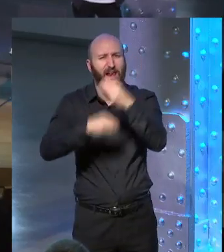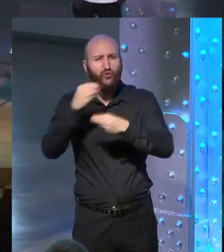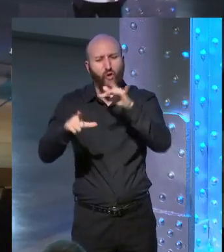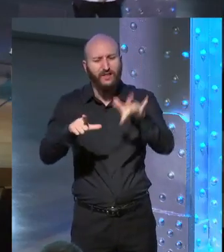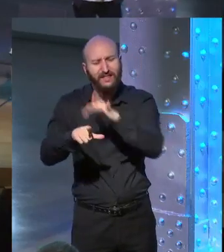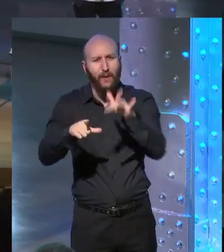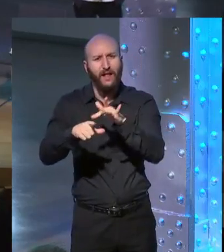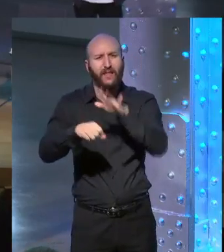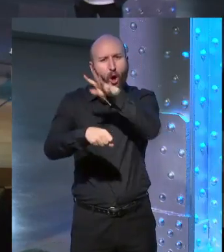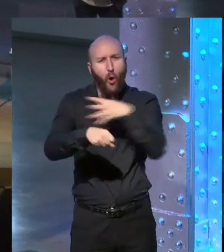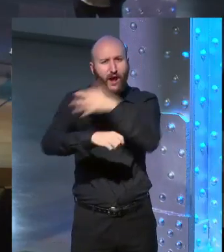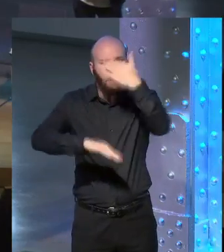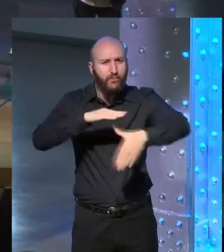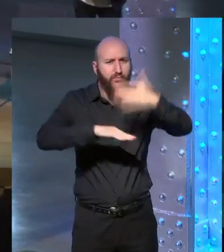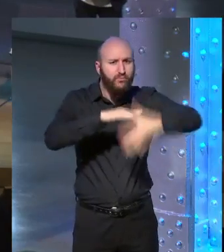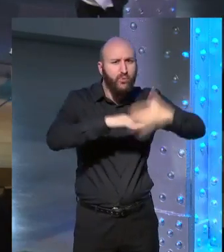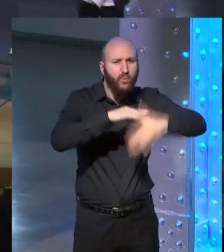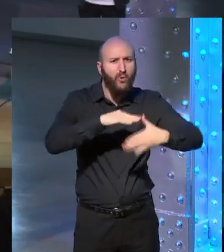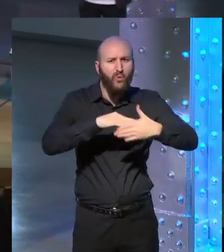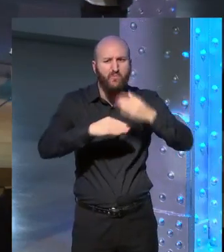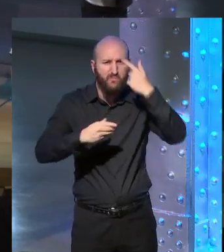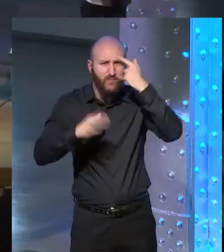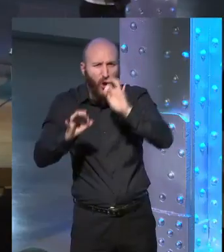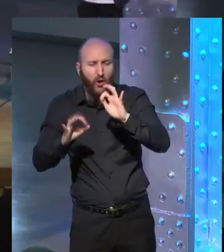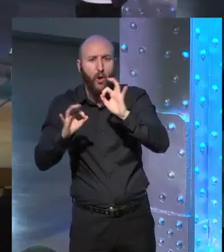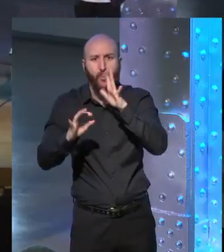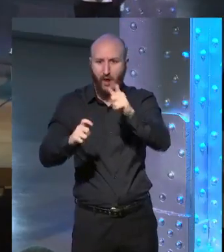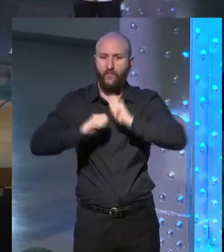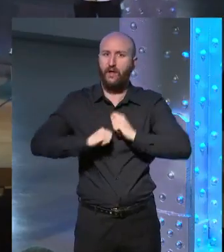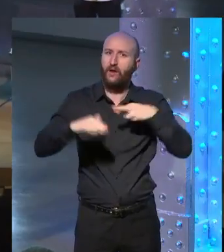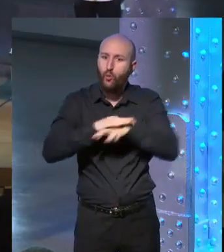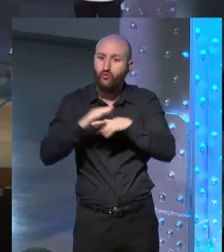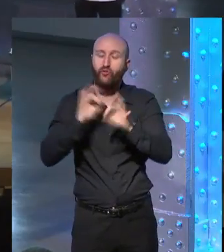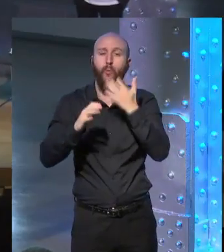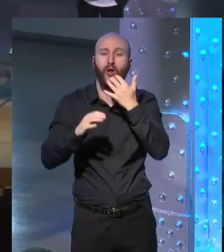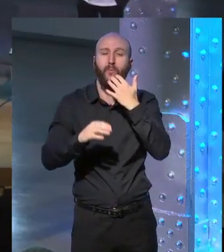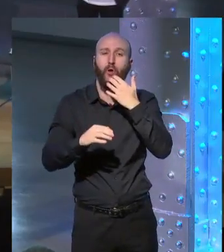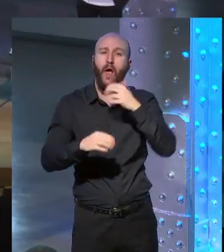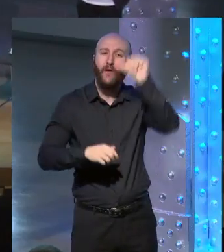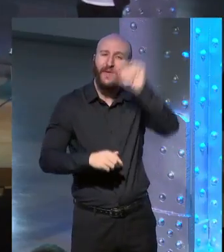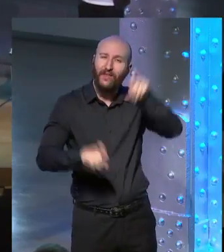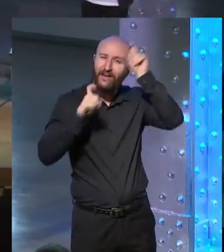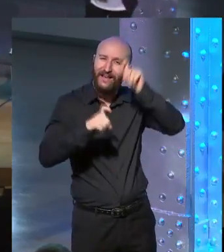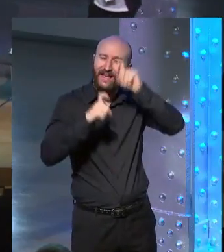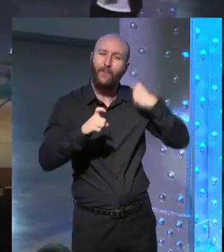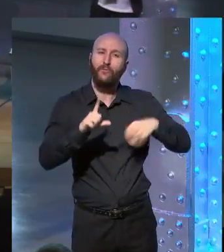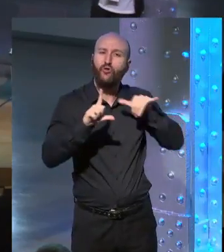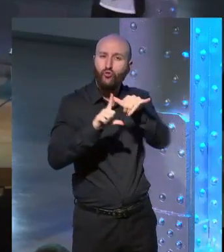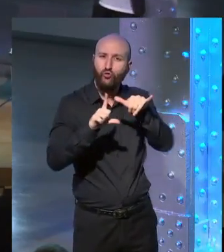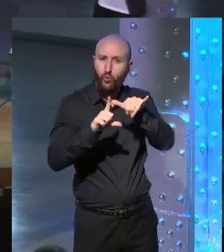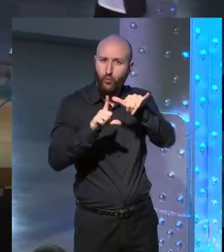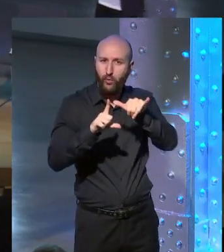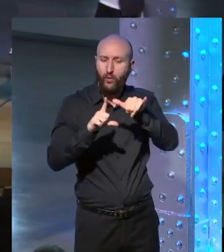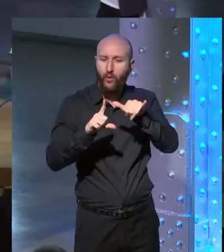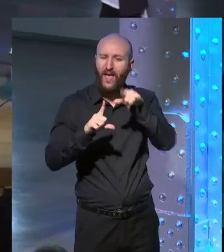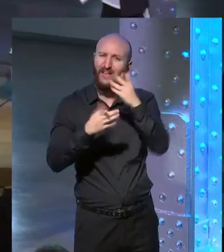unas tablets que pueden aportar muchísimos recursos, incluso tutoriales de YouTube, a unas horas determinadas, aislarlas del resto de